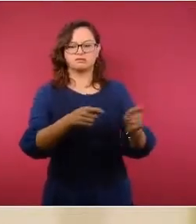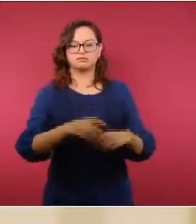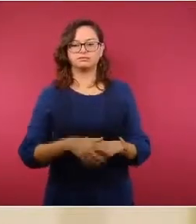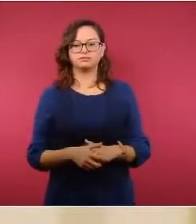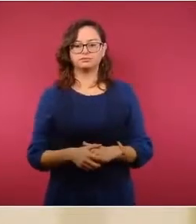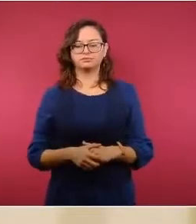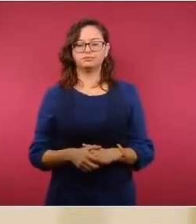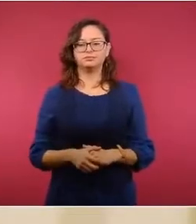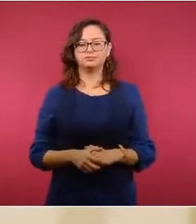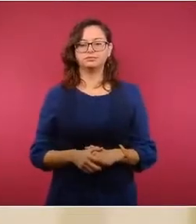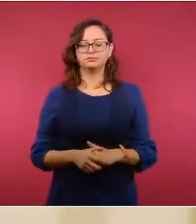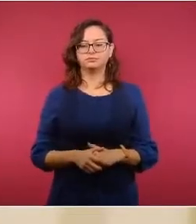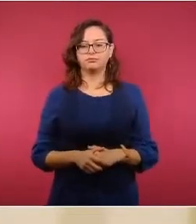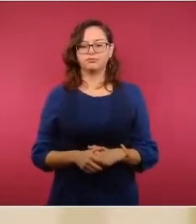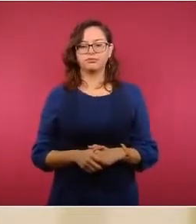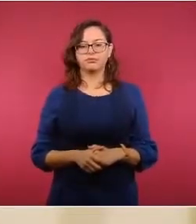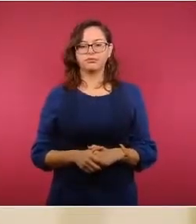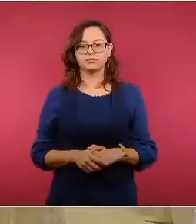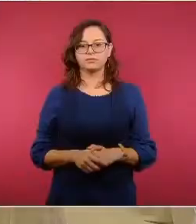que todos